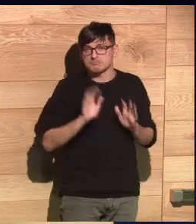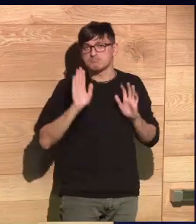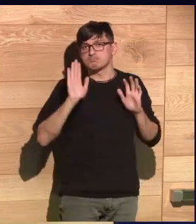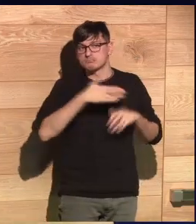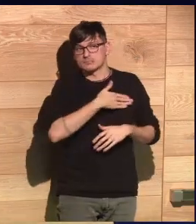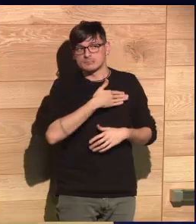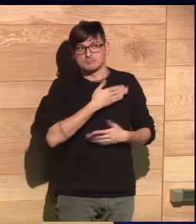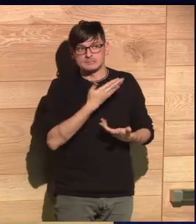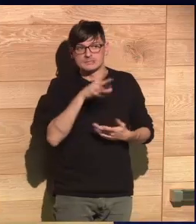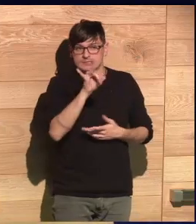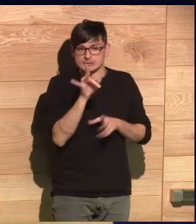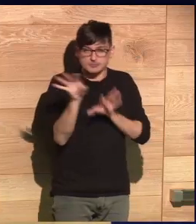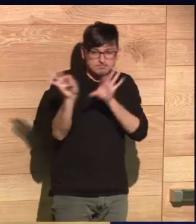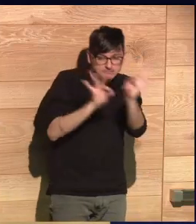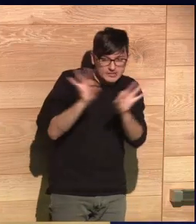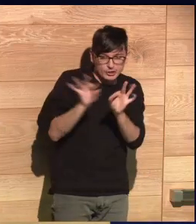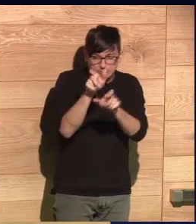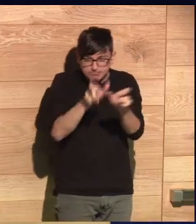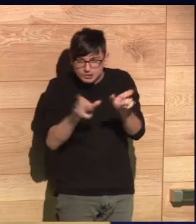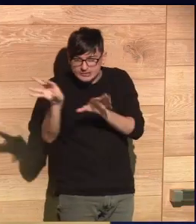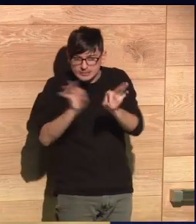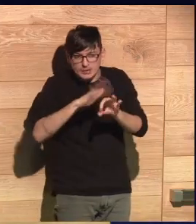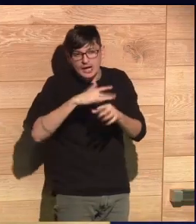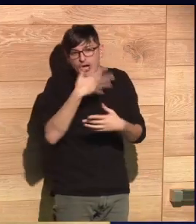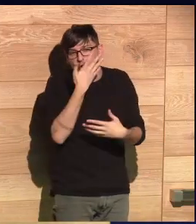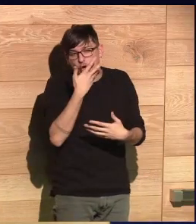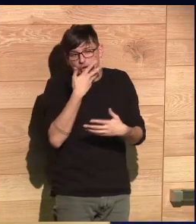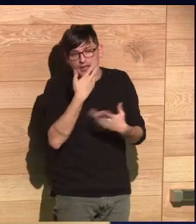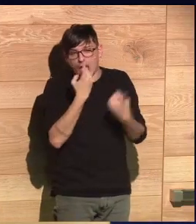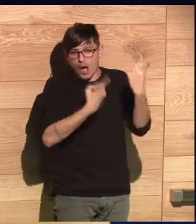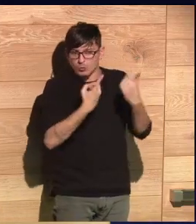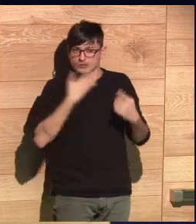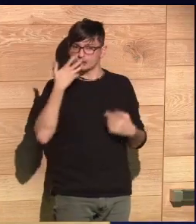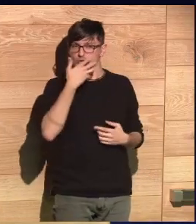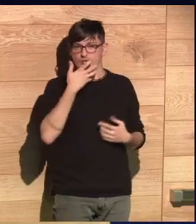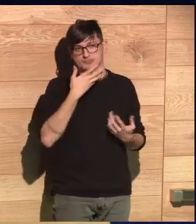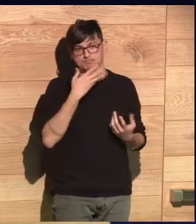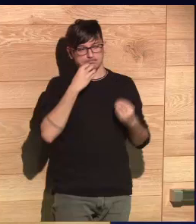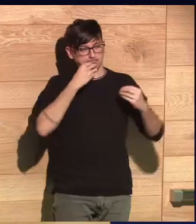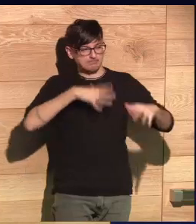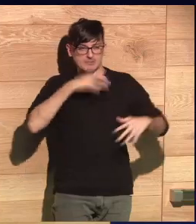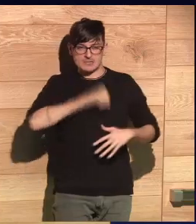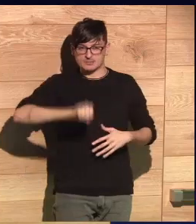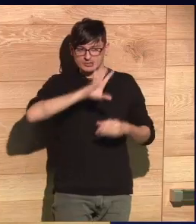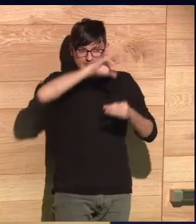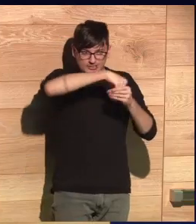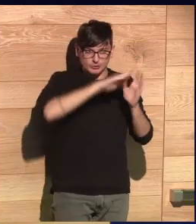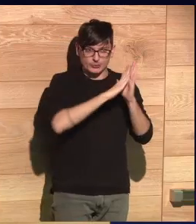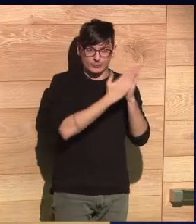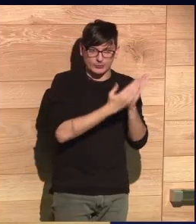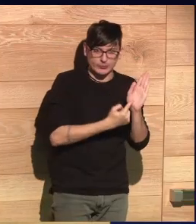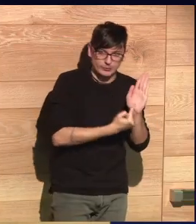sí queríamos traer una selección para que conocierais algunas de esas historias maravillosas que forman parte de No me